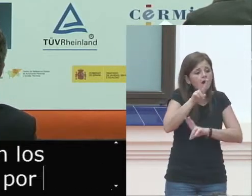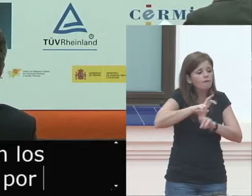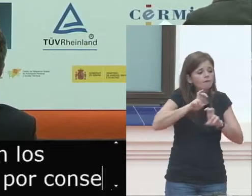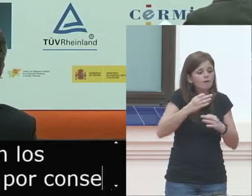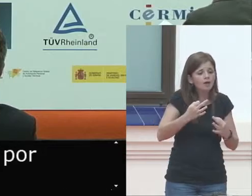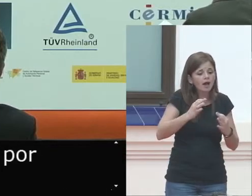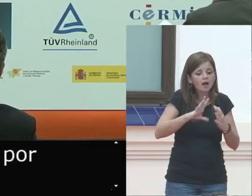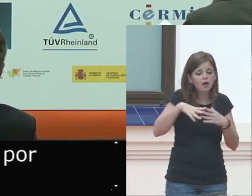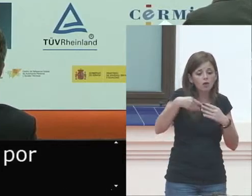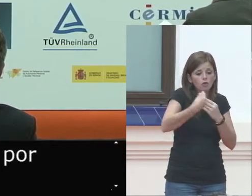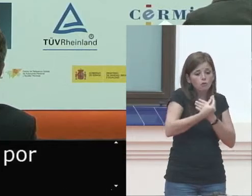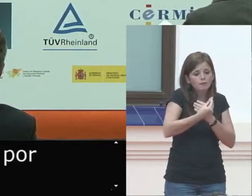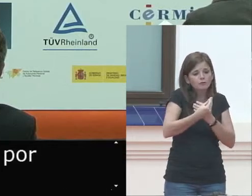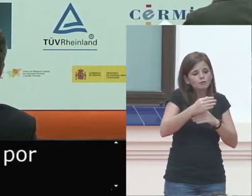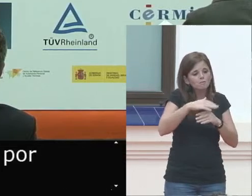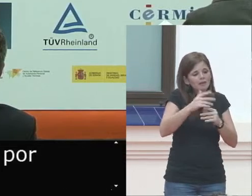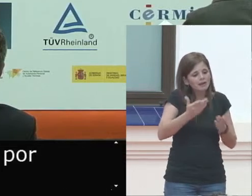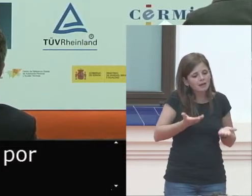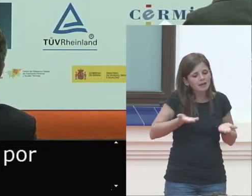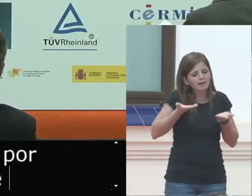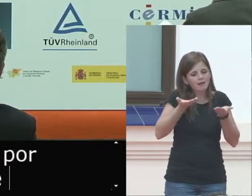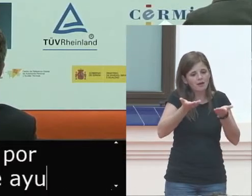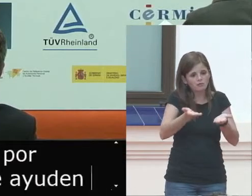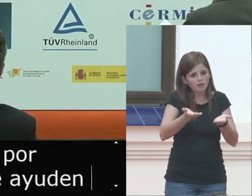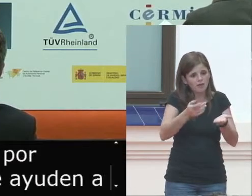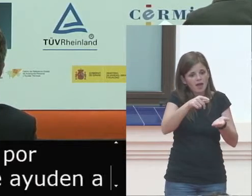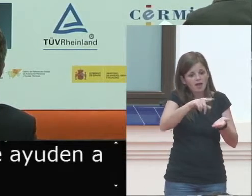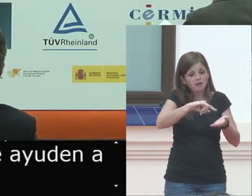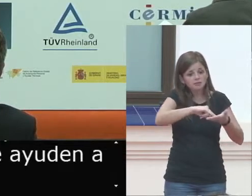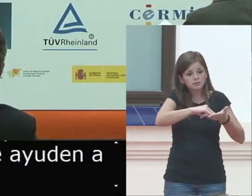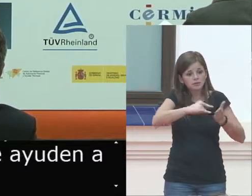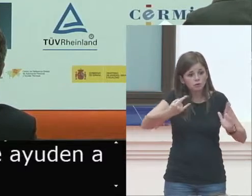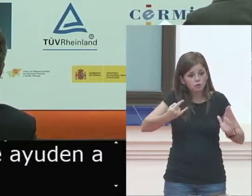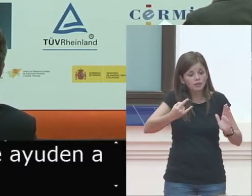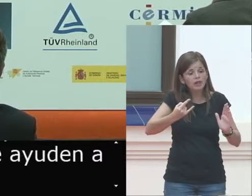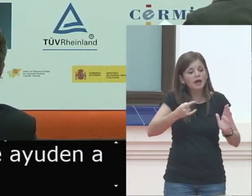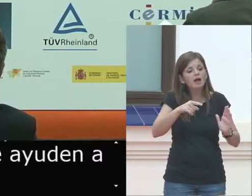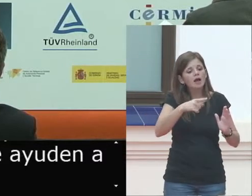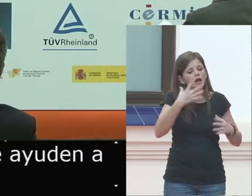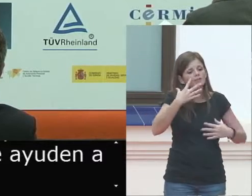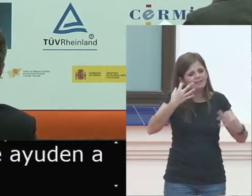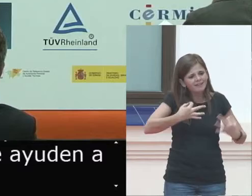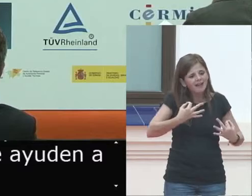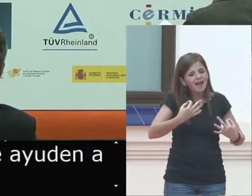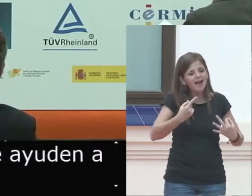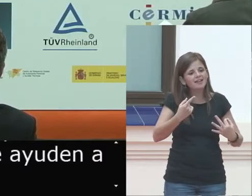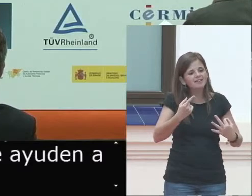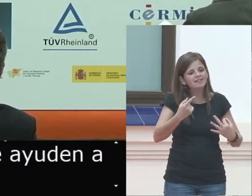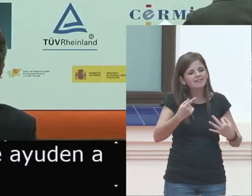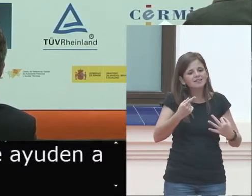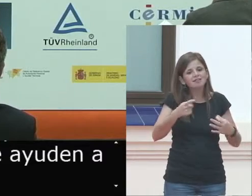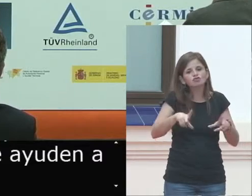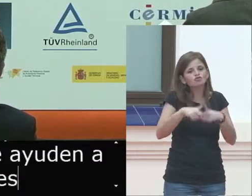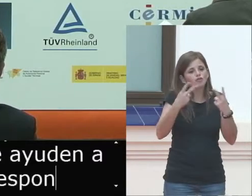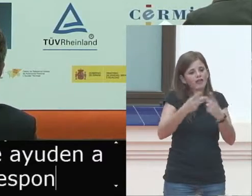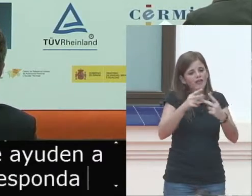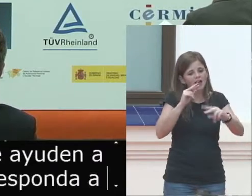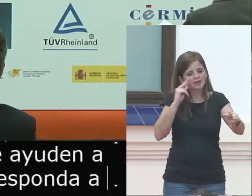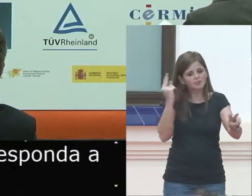esos documentos que ayuden a que esa tecnología realmente responda a lo que nuestra sociedad espera.